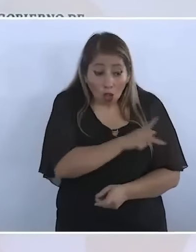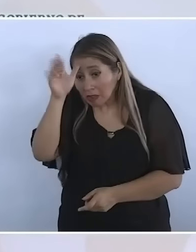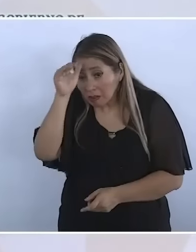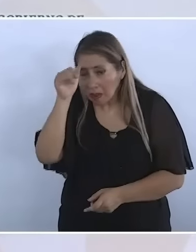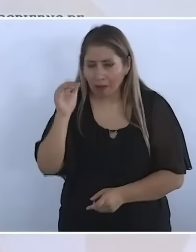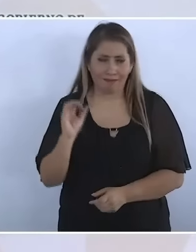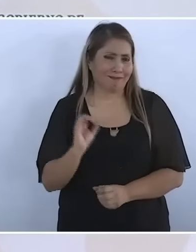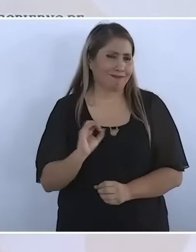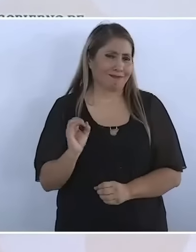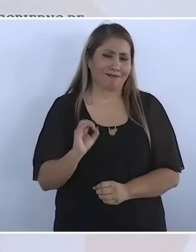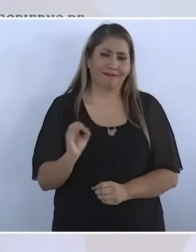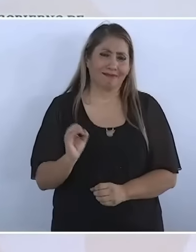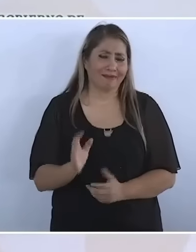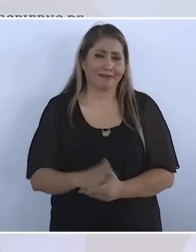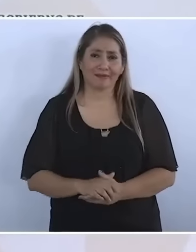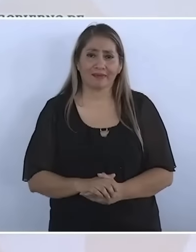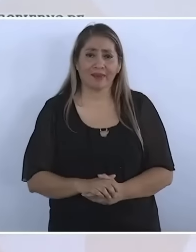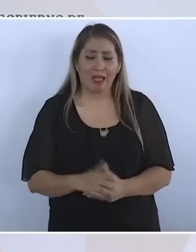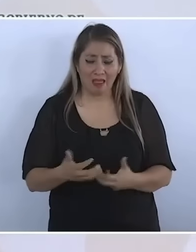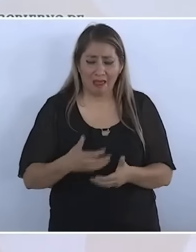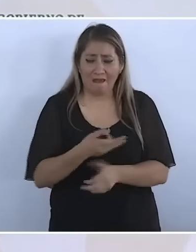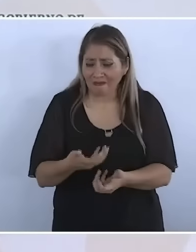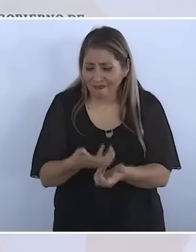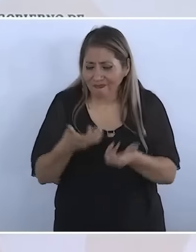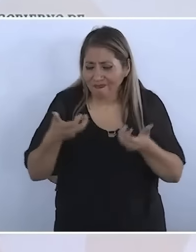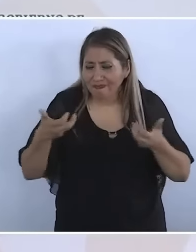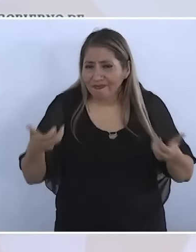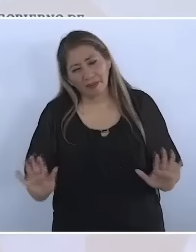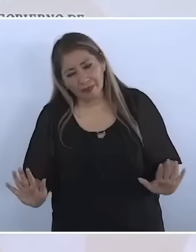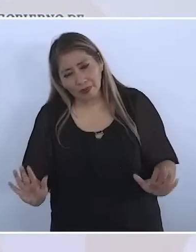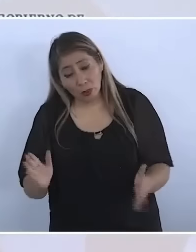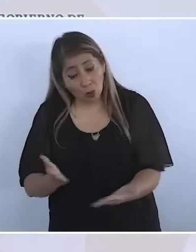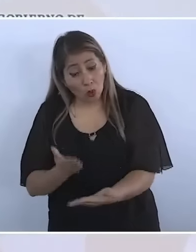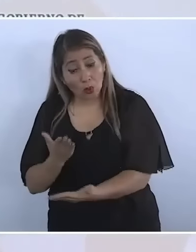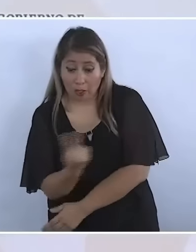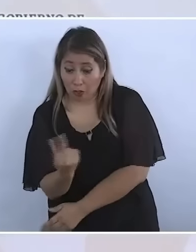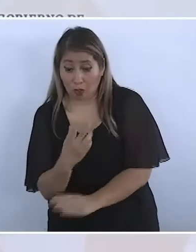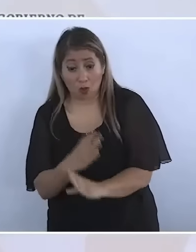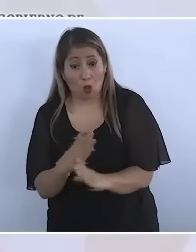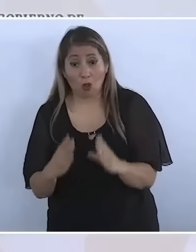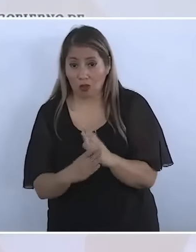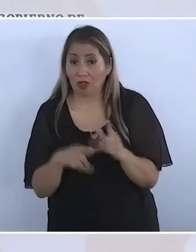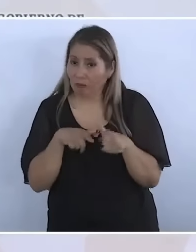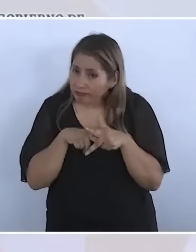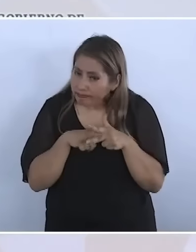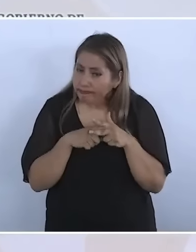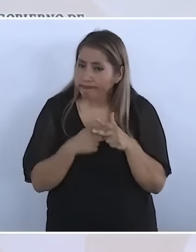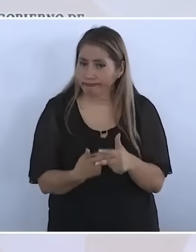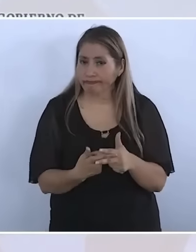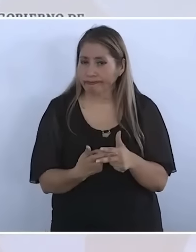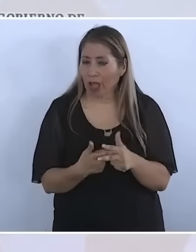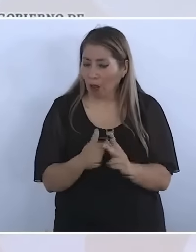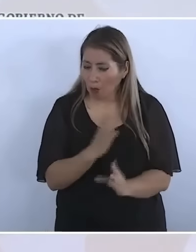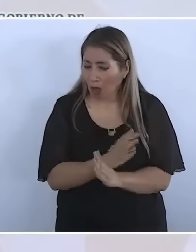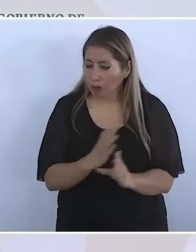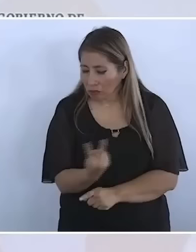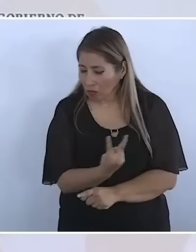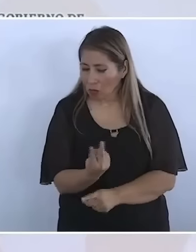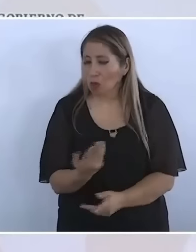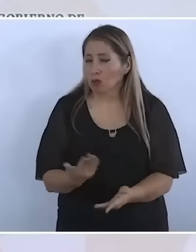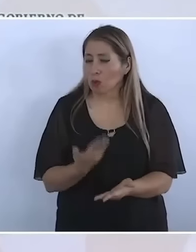consenso en Palacio, exactamente les planteé, bueno, las dos cosas. Vamos a hacer las dos cosas. Vamos